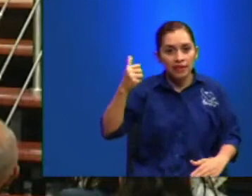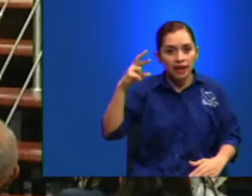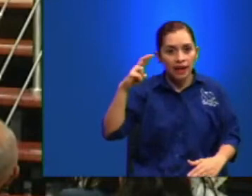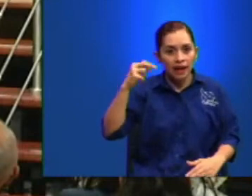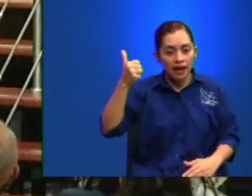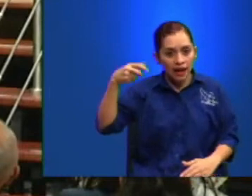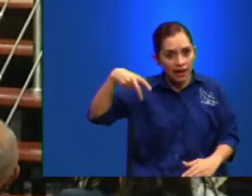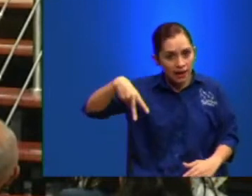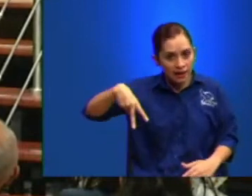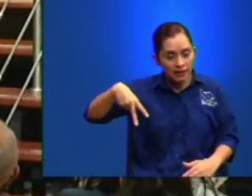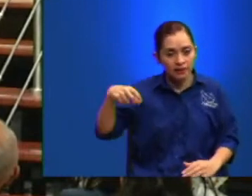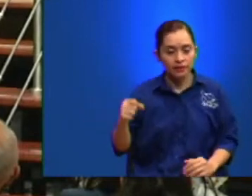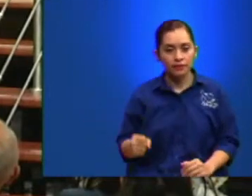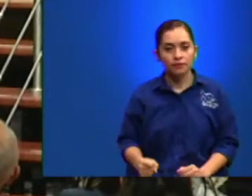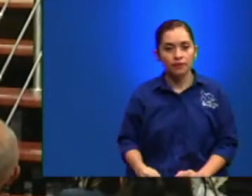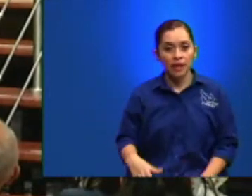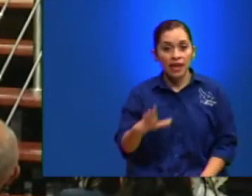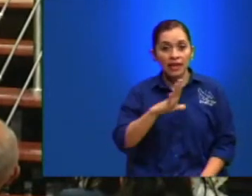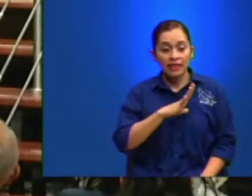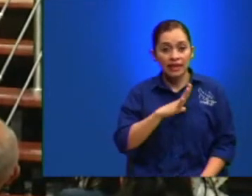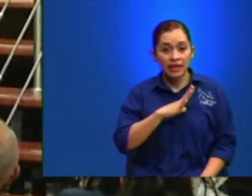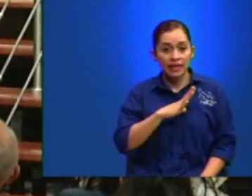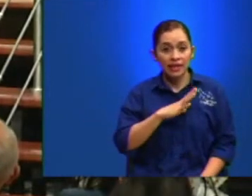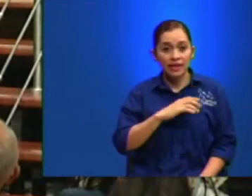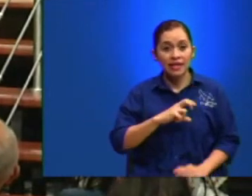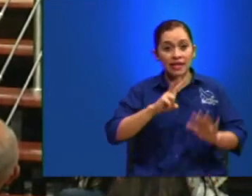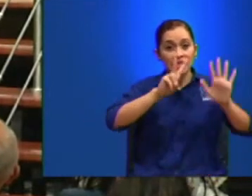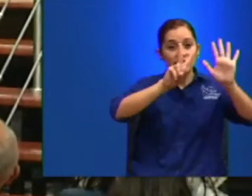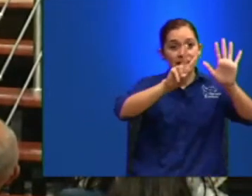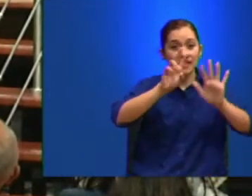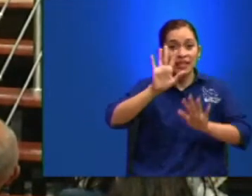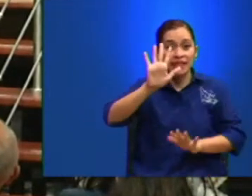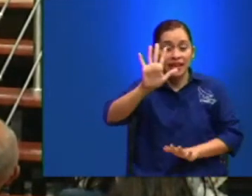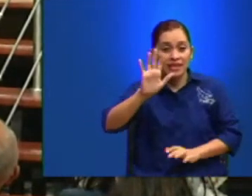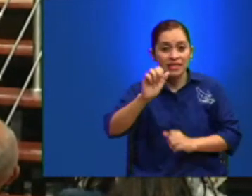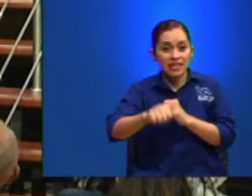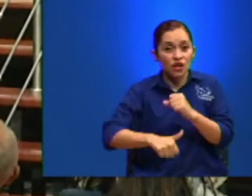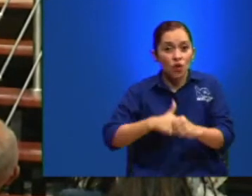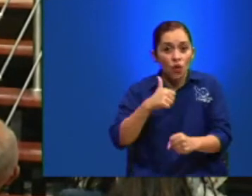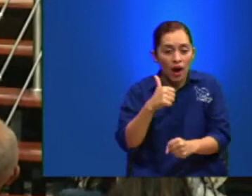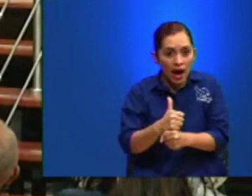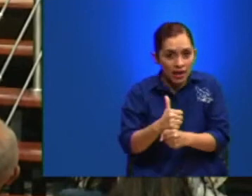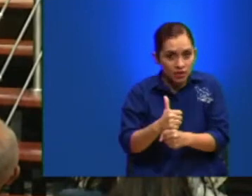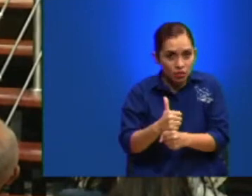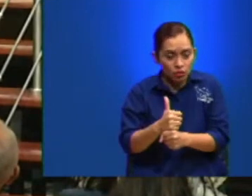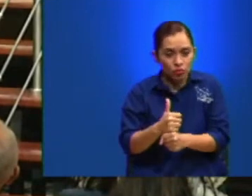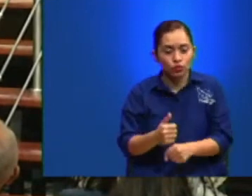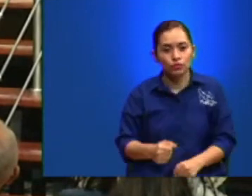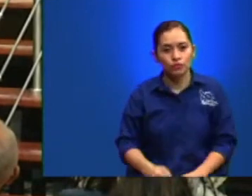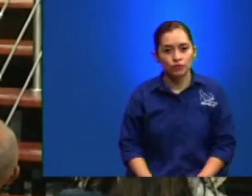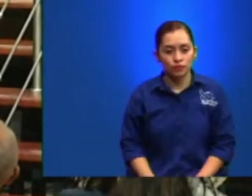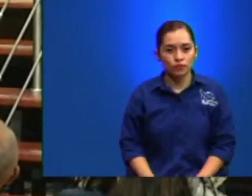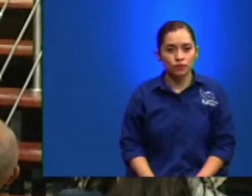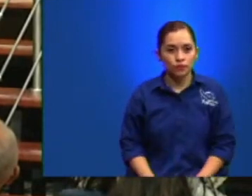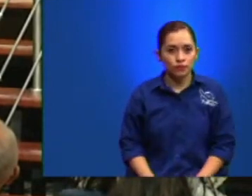dejarán tiene 75 años entonces él nace en 1948